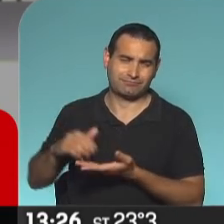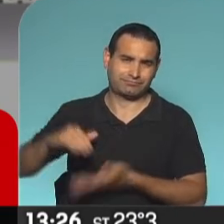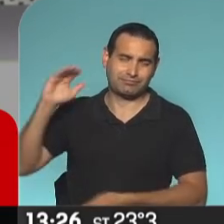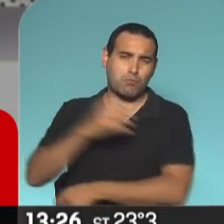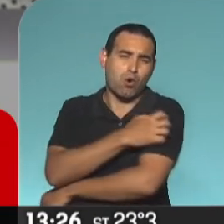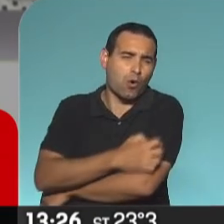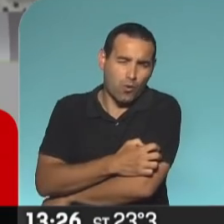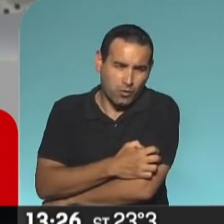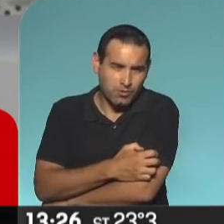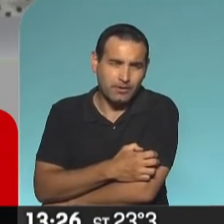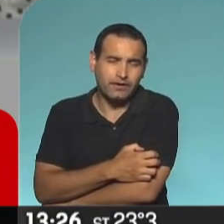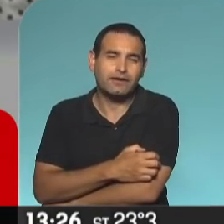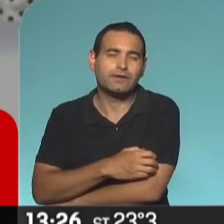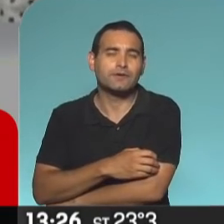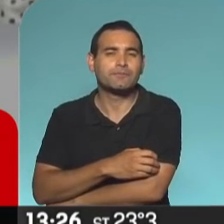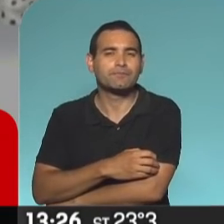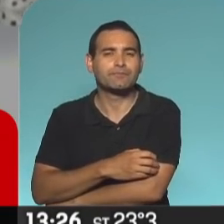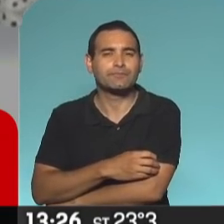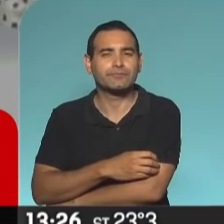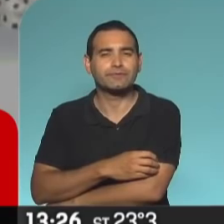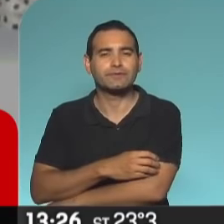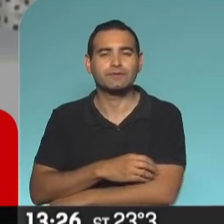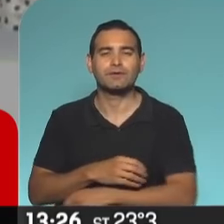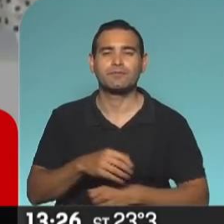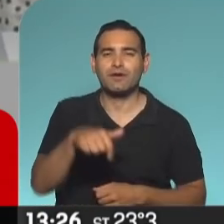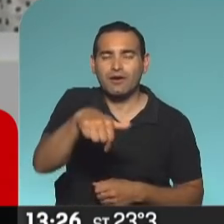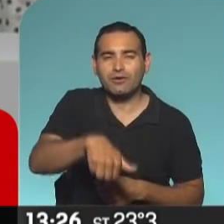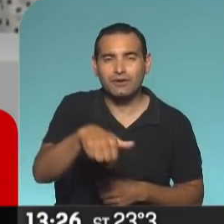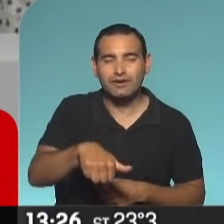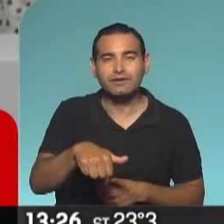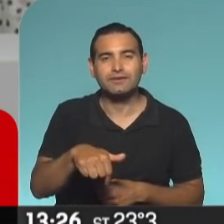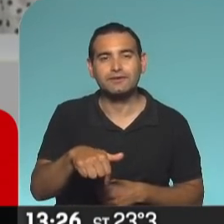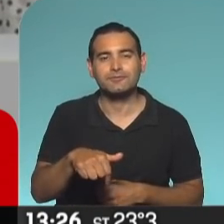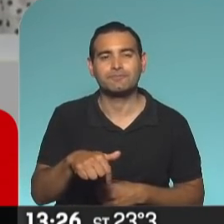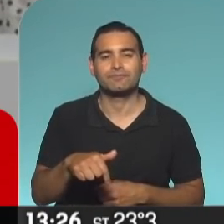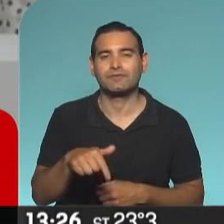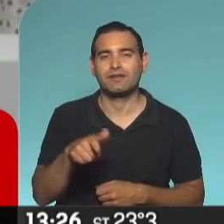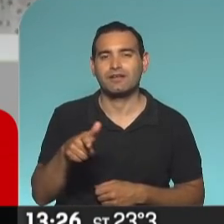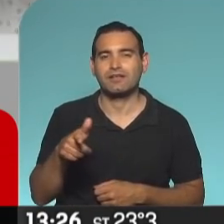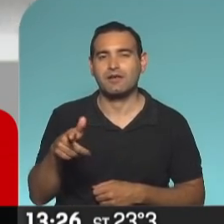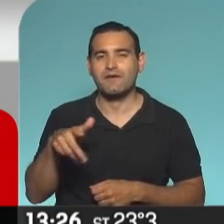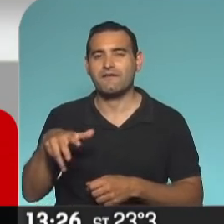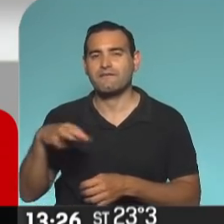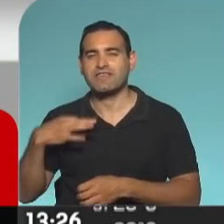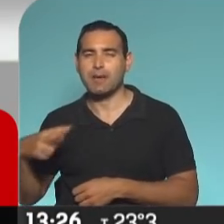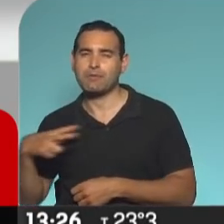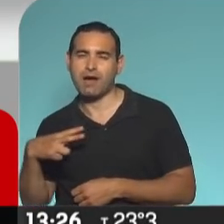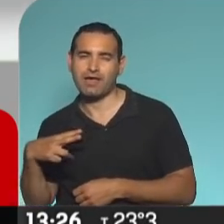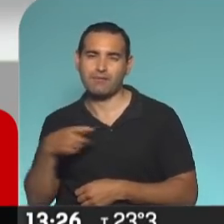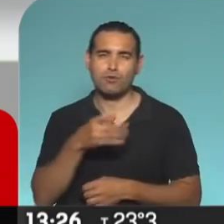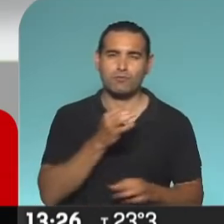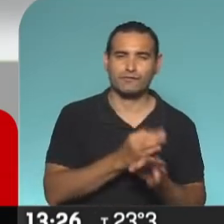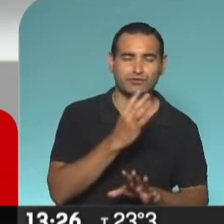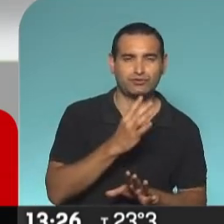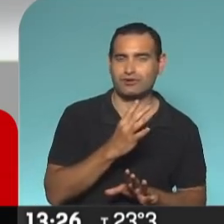y a esta situación nada tiene que ver con el talento que nació, pero que sí lo perfeccionó